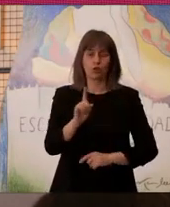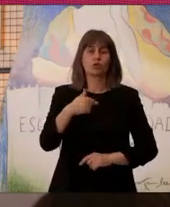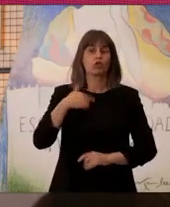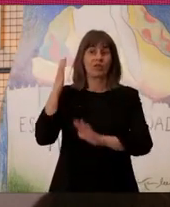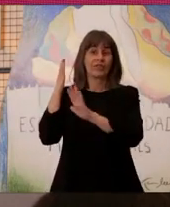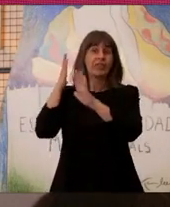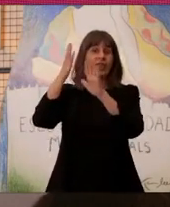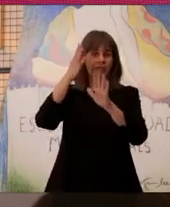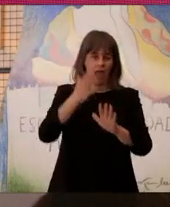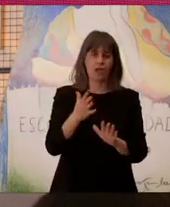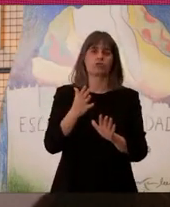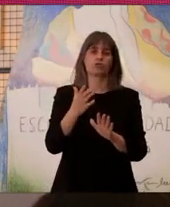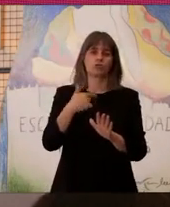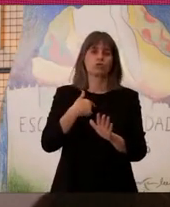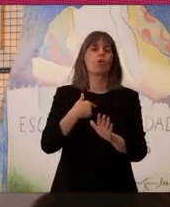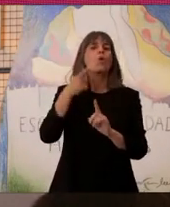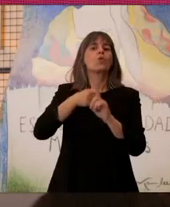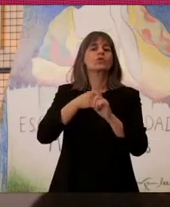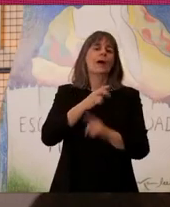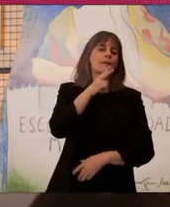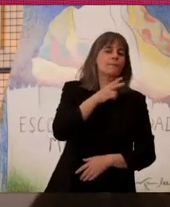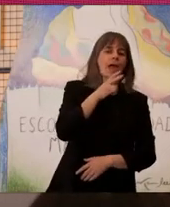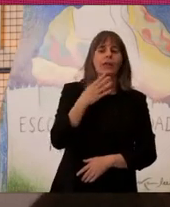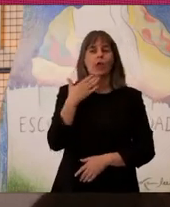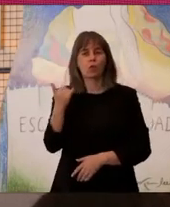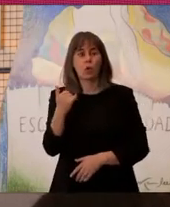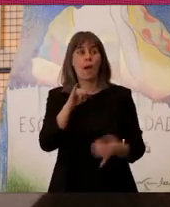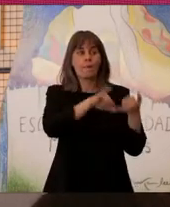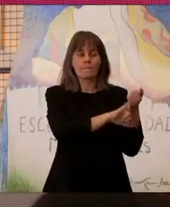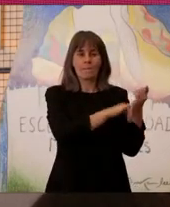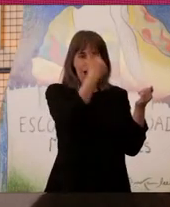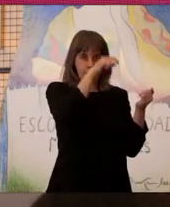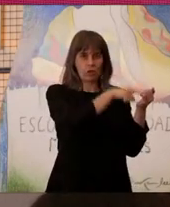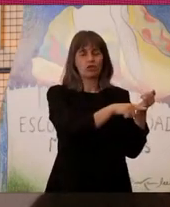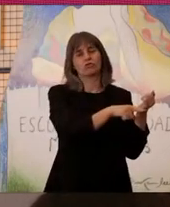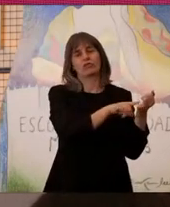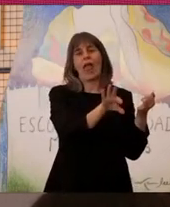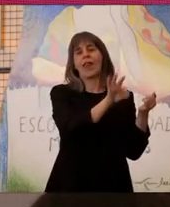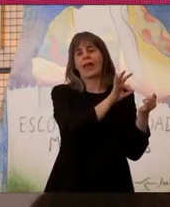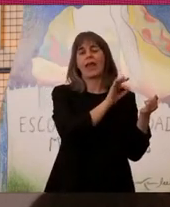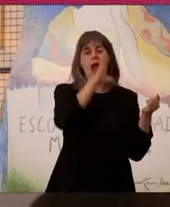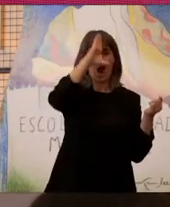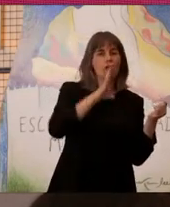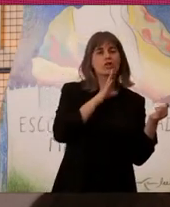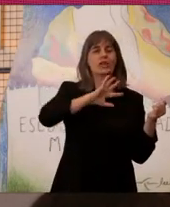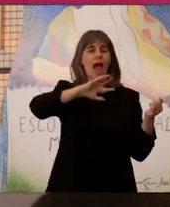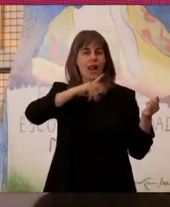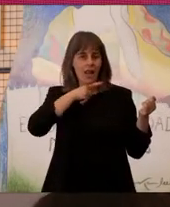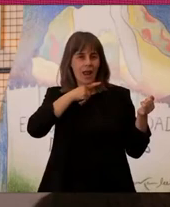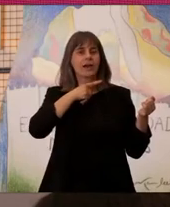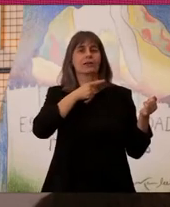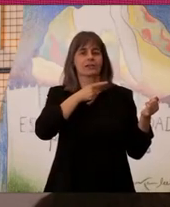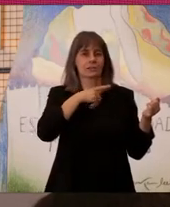yo utilizo el verde o el azul mi marido se queda con el rosa se queda también con el Lila vale suelen ser el pack de colores suelen ser